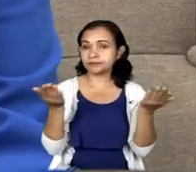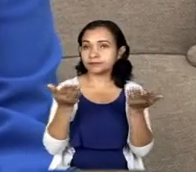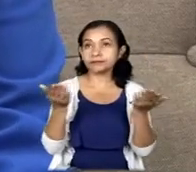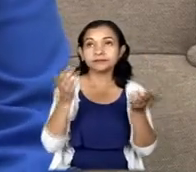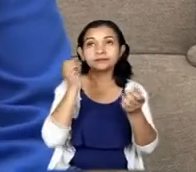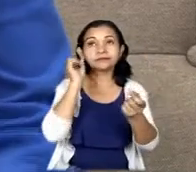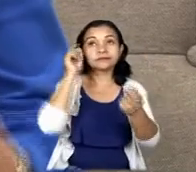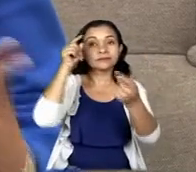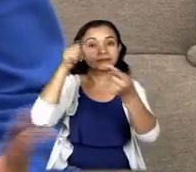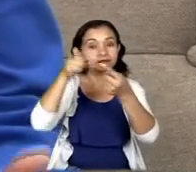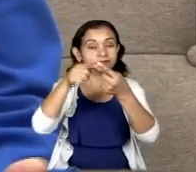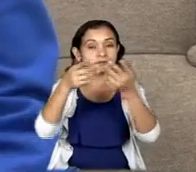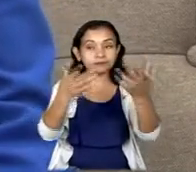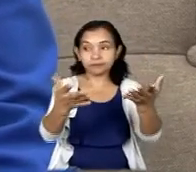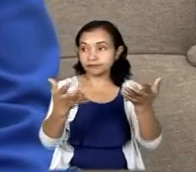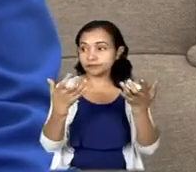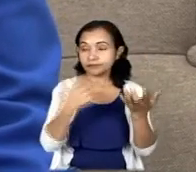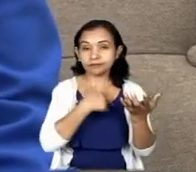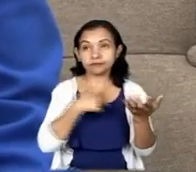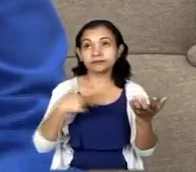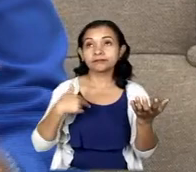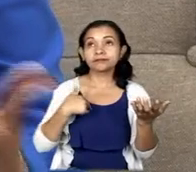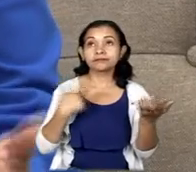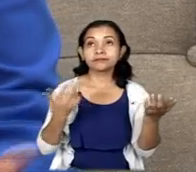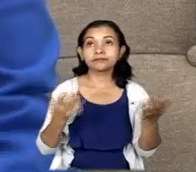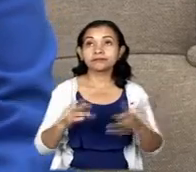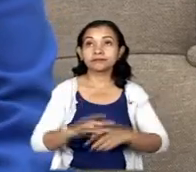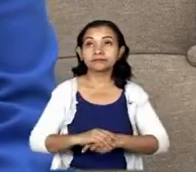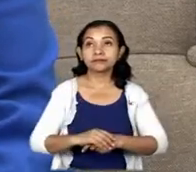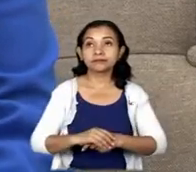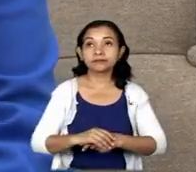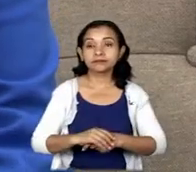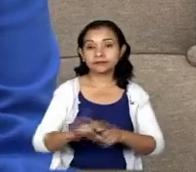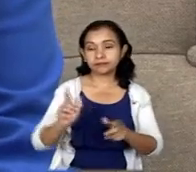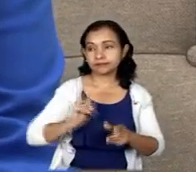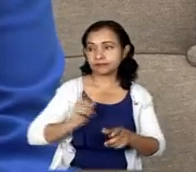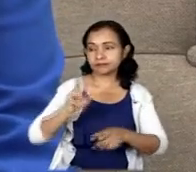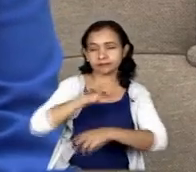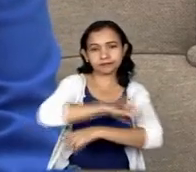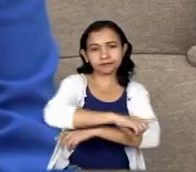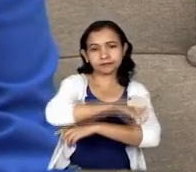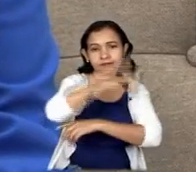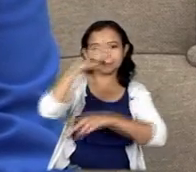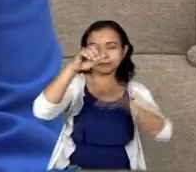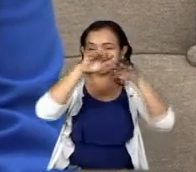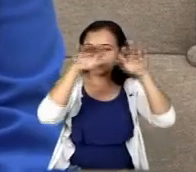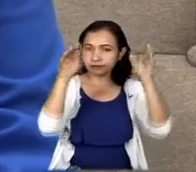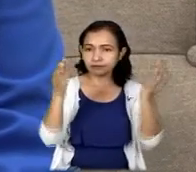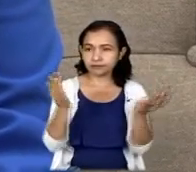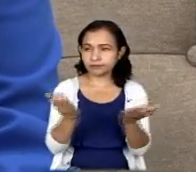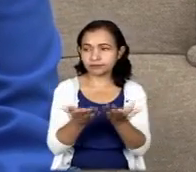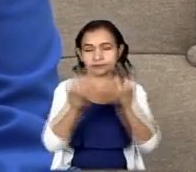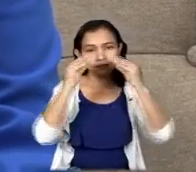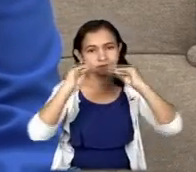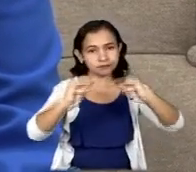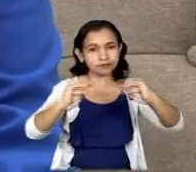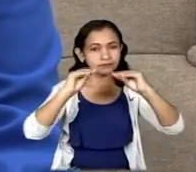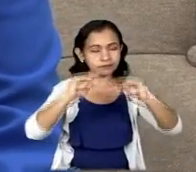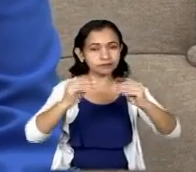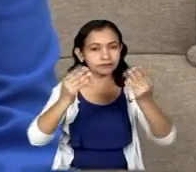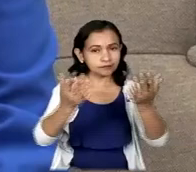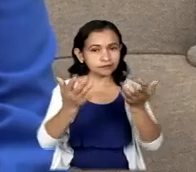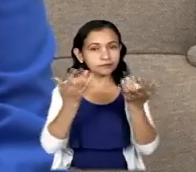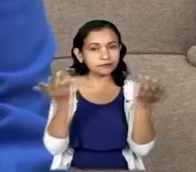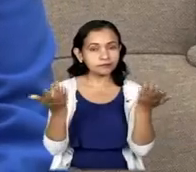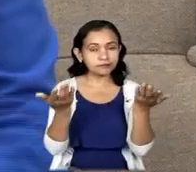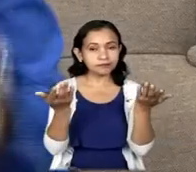¿Con qué objetivo, qué es lo que se pretende lograr, sí, teniendo un Día Mundial de la Educación? Se